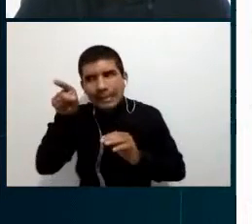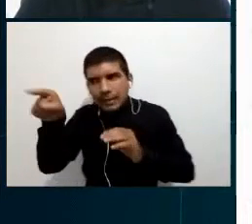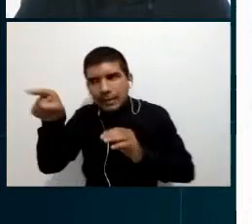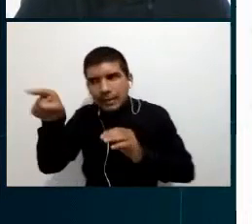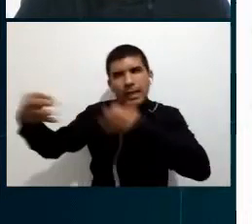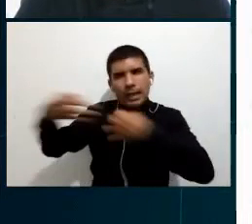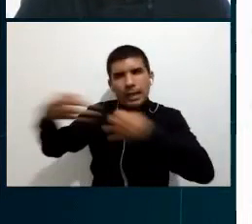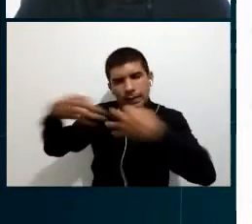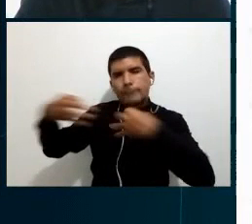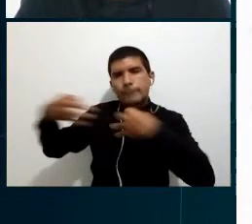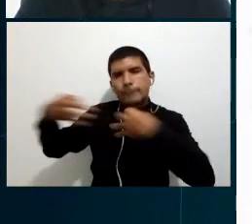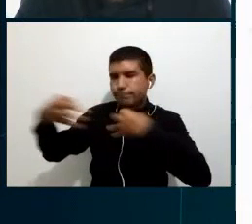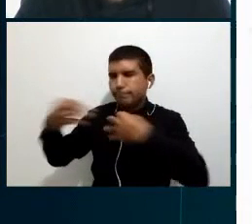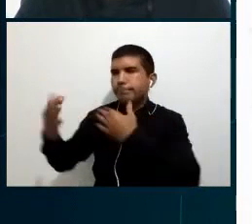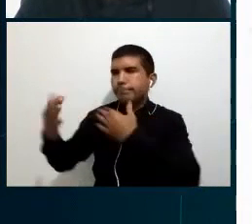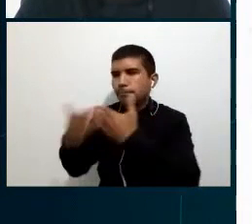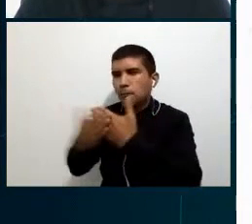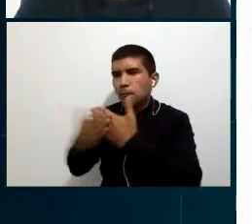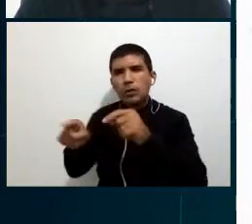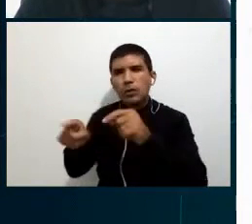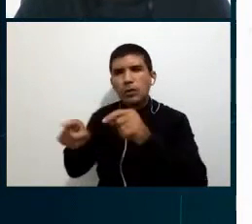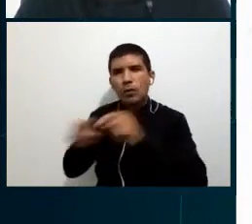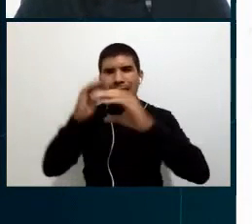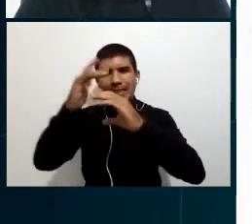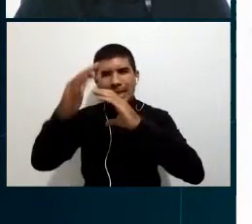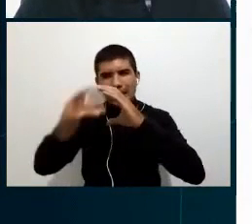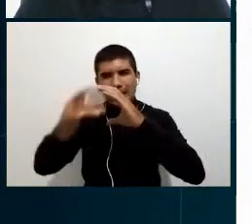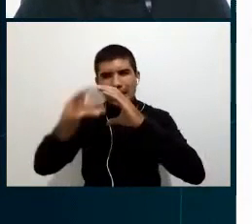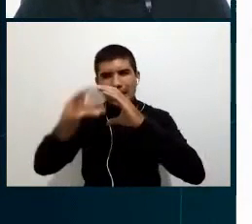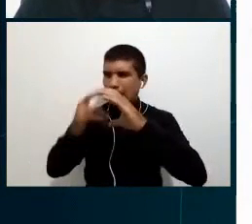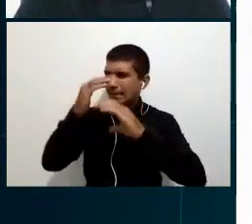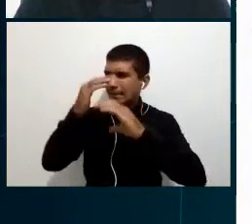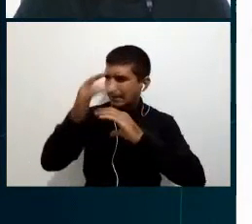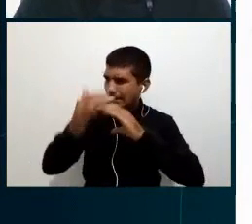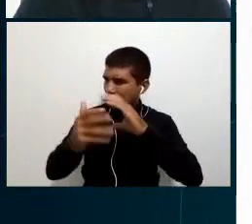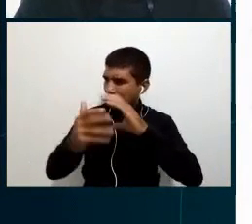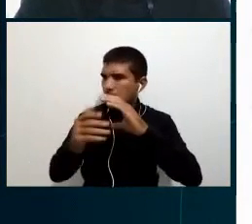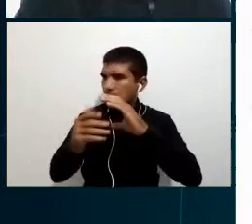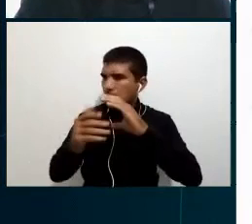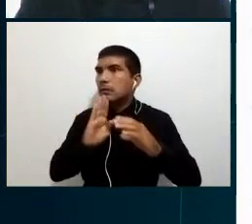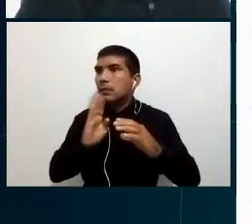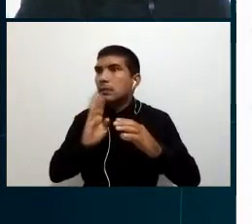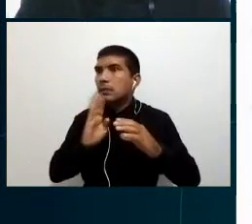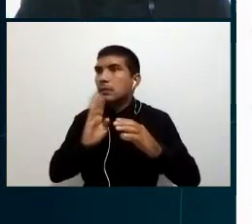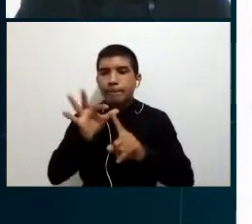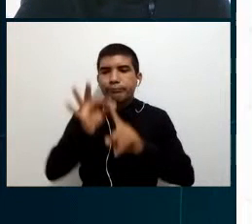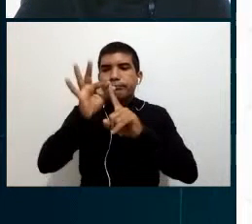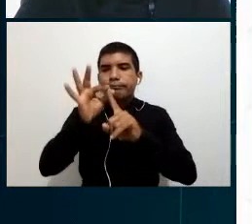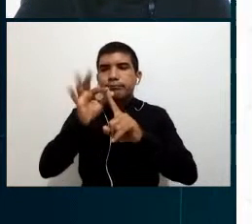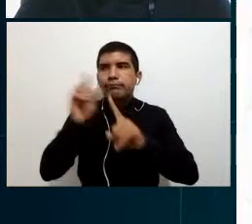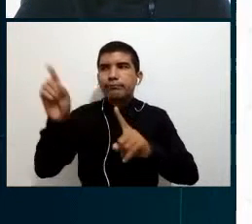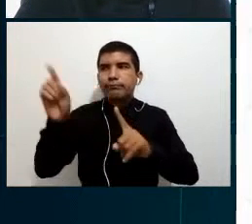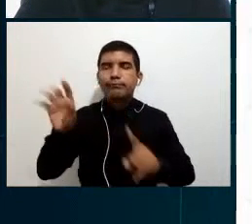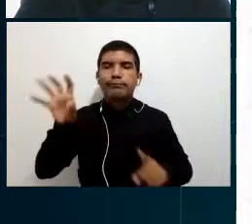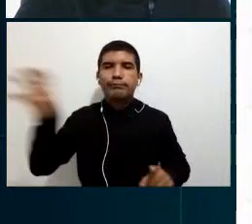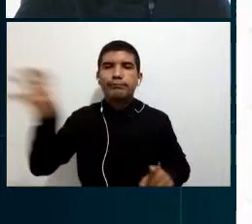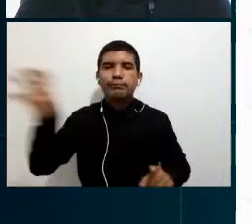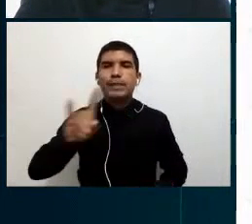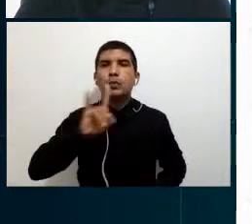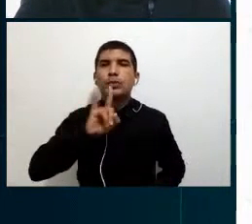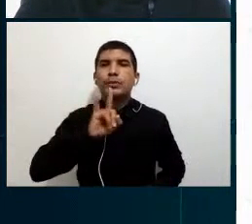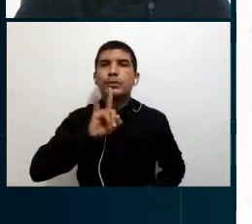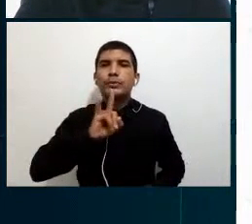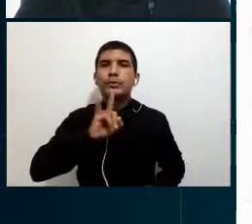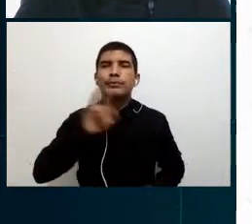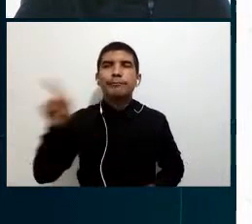lo tenemos en Estados Unidos. Colombia no cuenta con ninguna planta de tratamiento para que sea reciclado